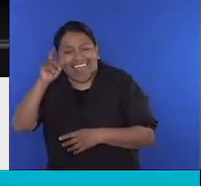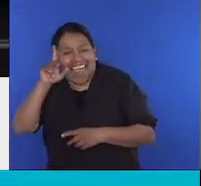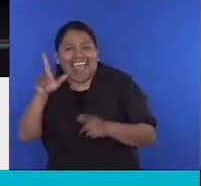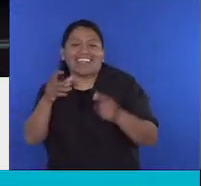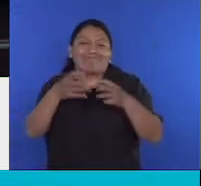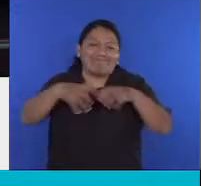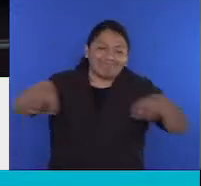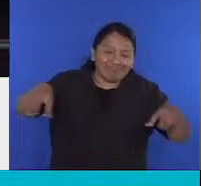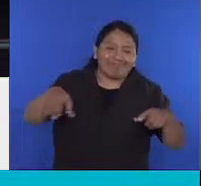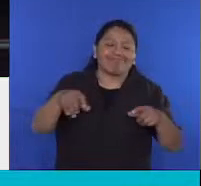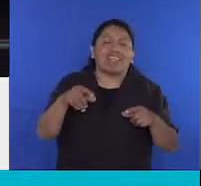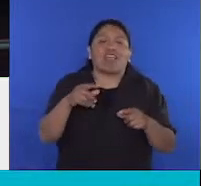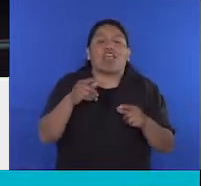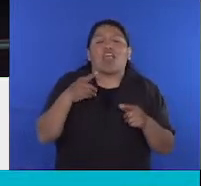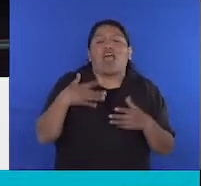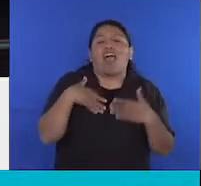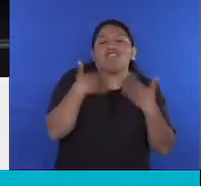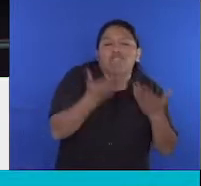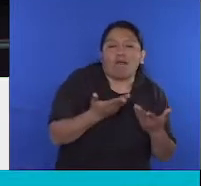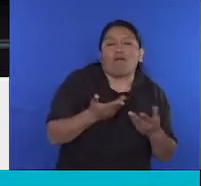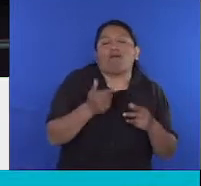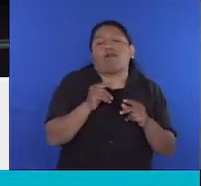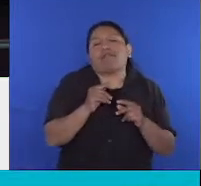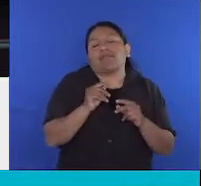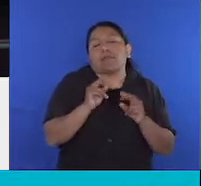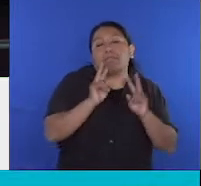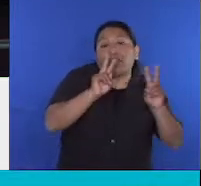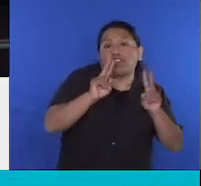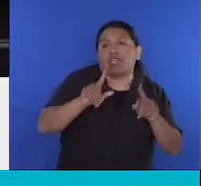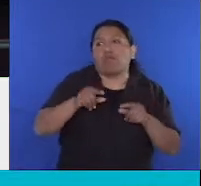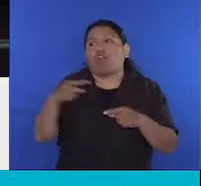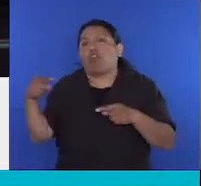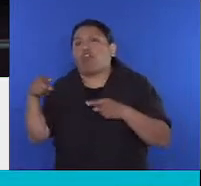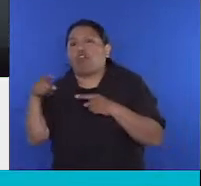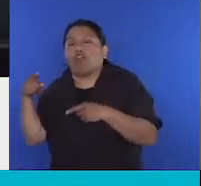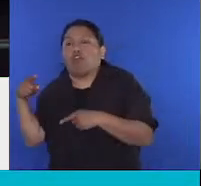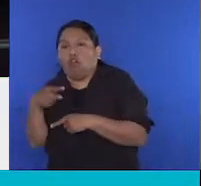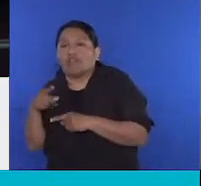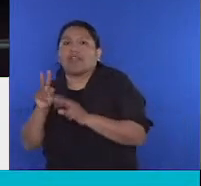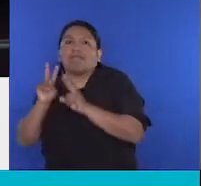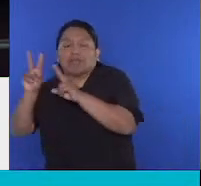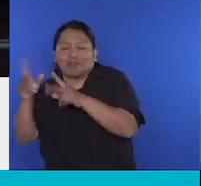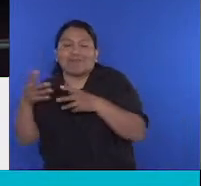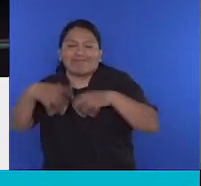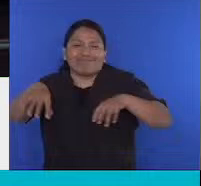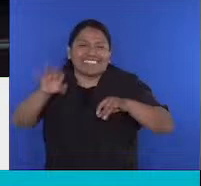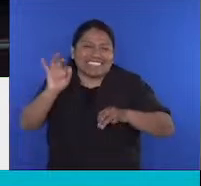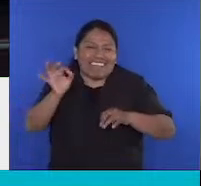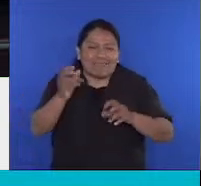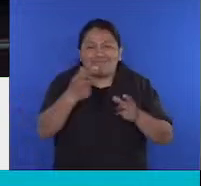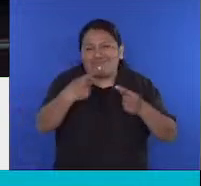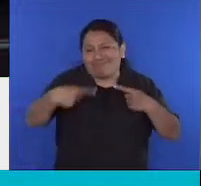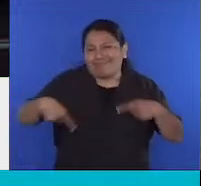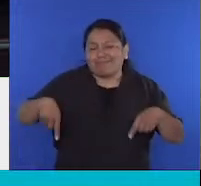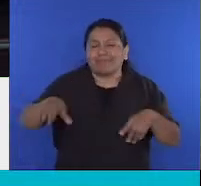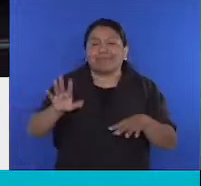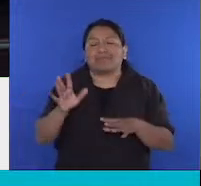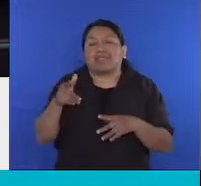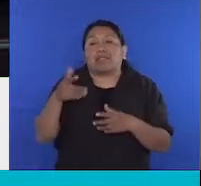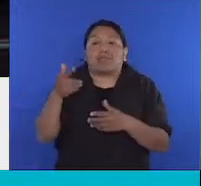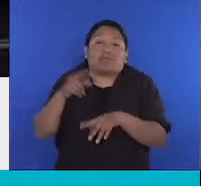peronismo, antiperonismo. No desconocemos que, como bien hoy lo recordaban en el momento de homenajear al